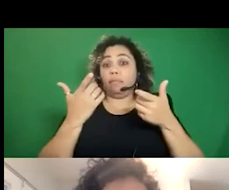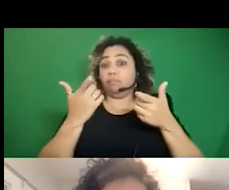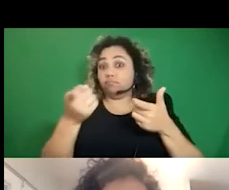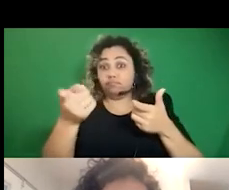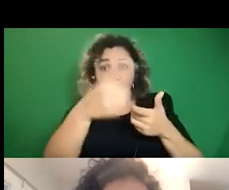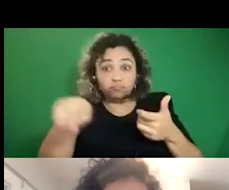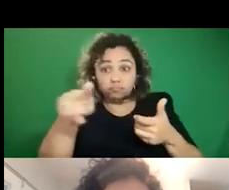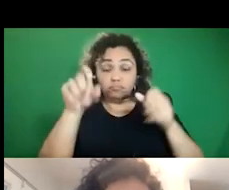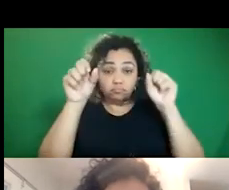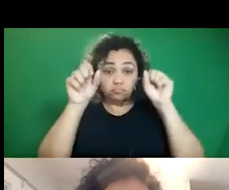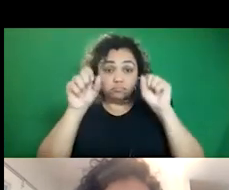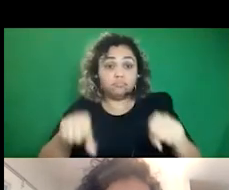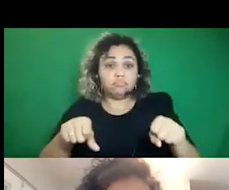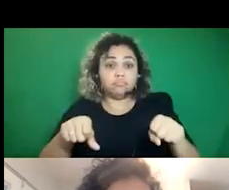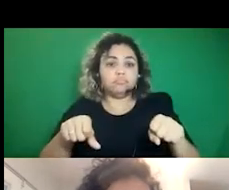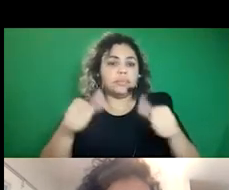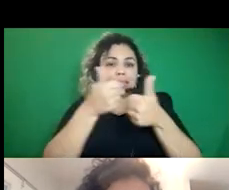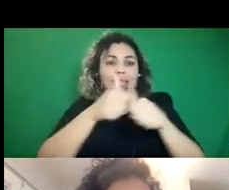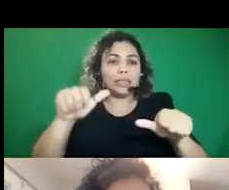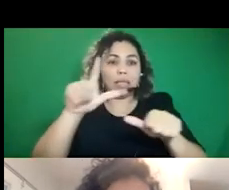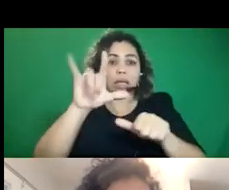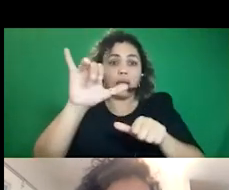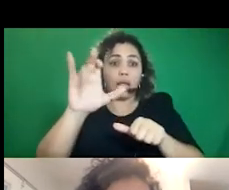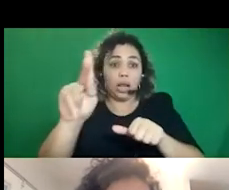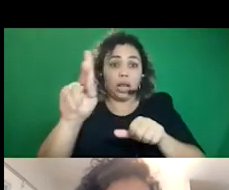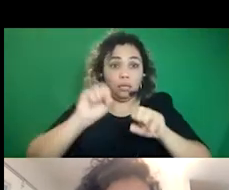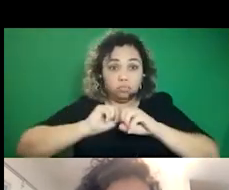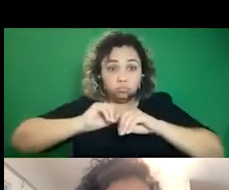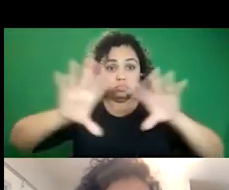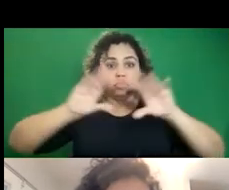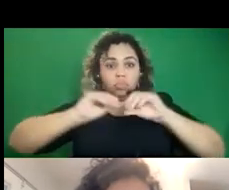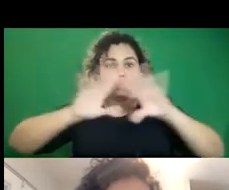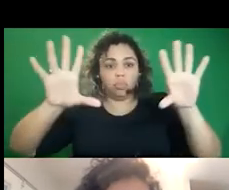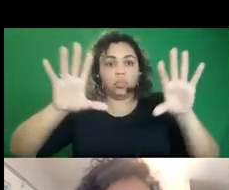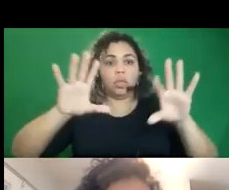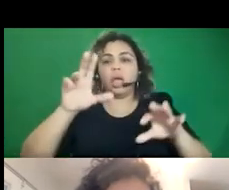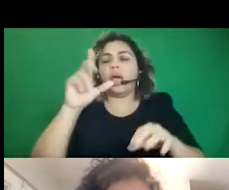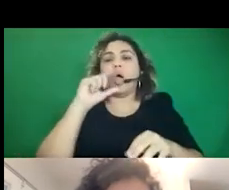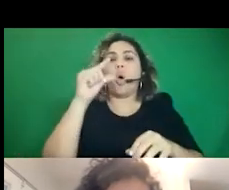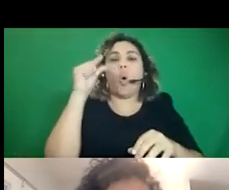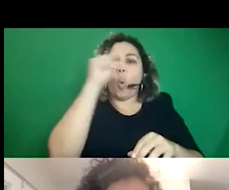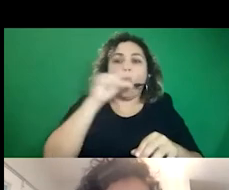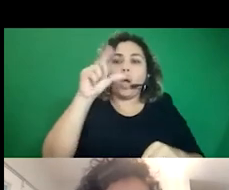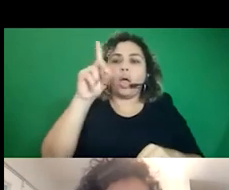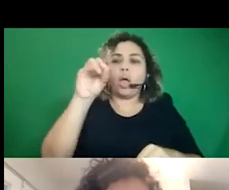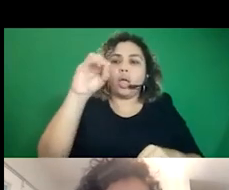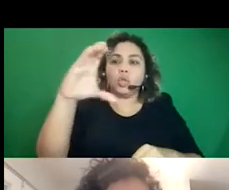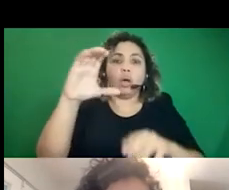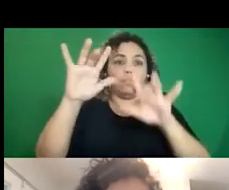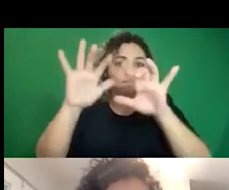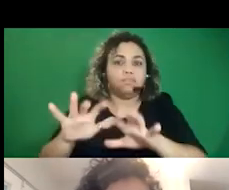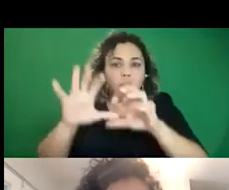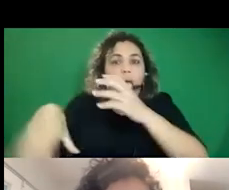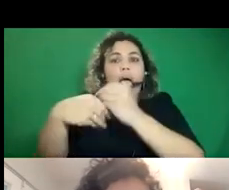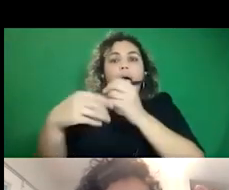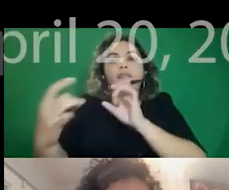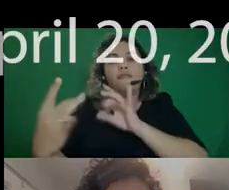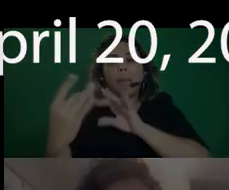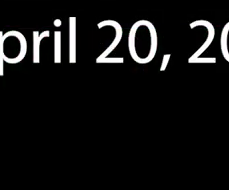y siéntense con la libertad mantendremos ese enlace